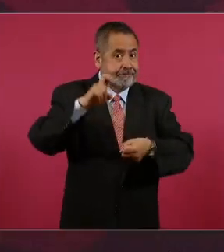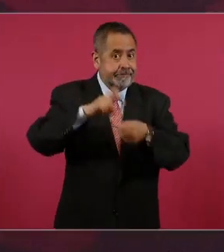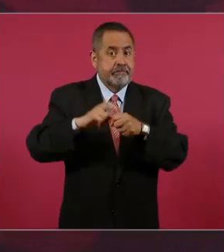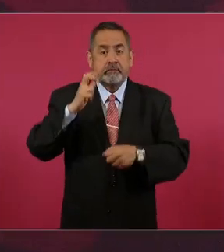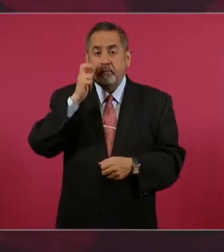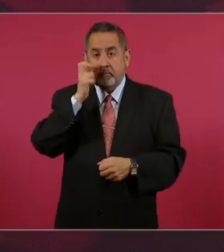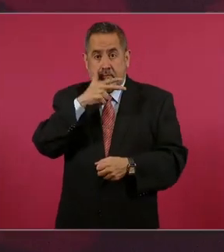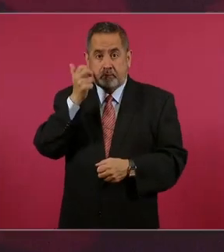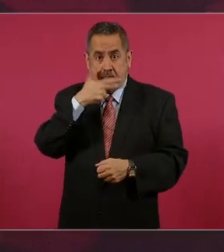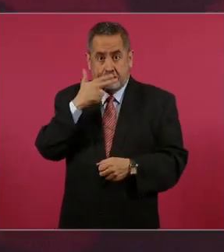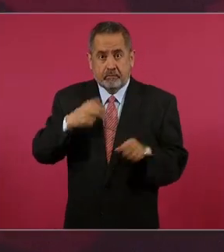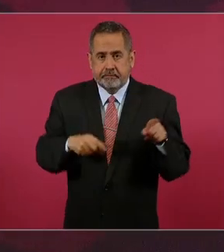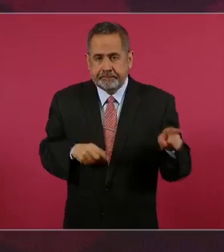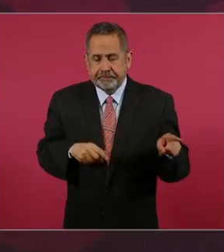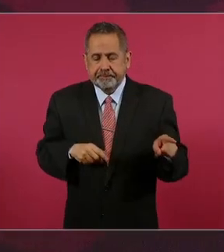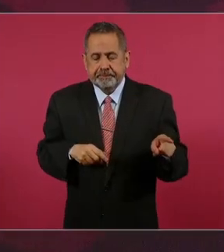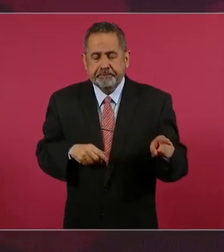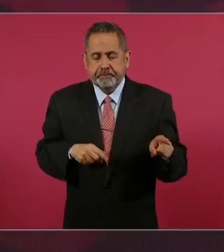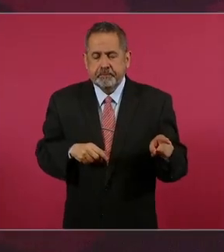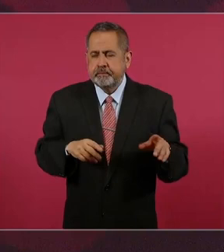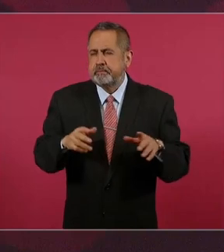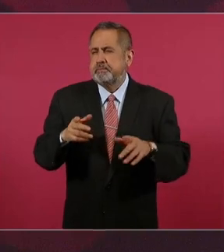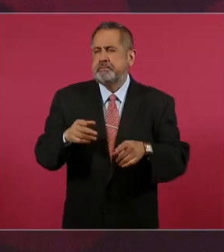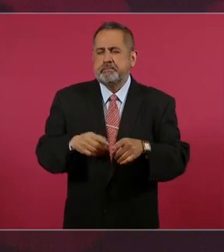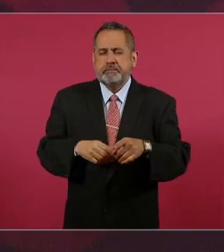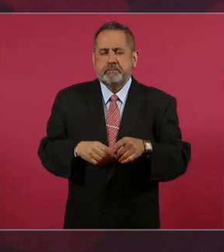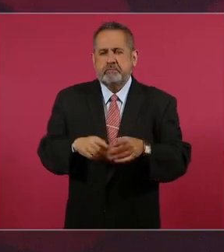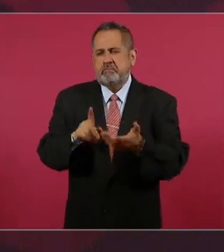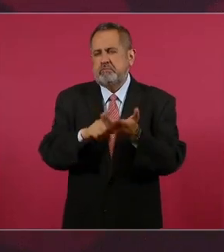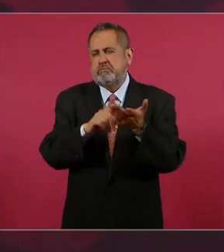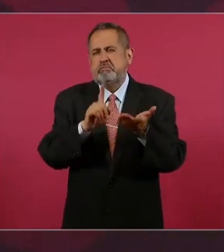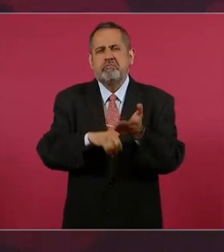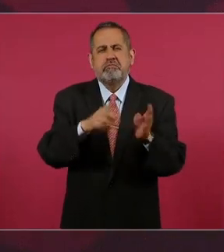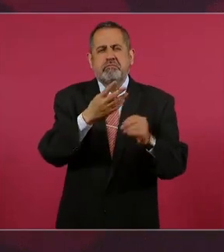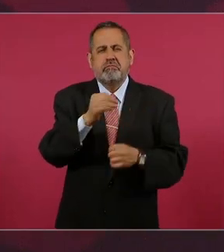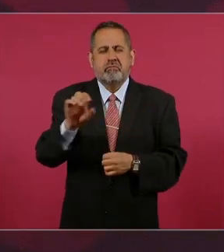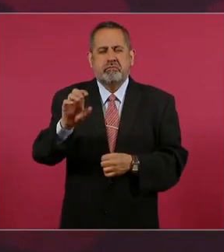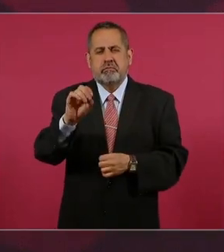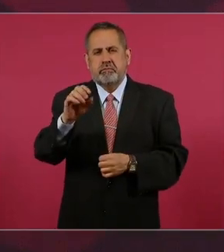esto como 1906,